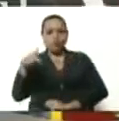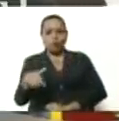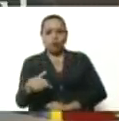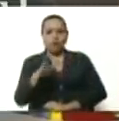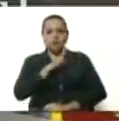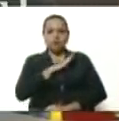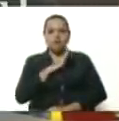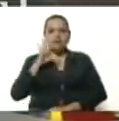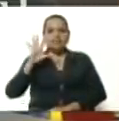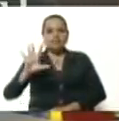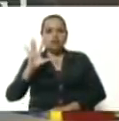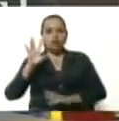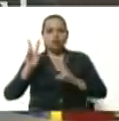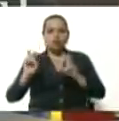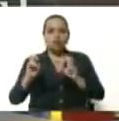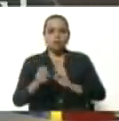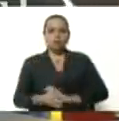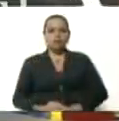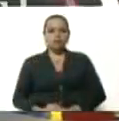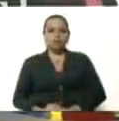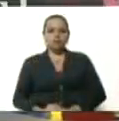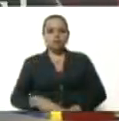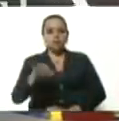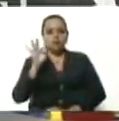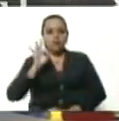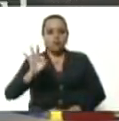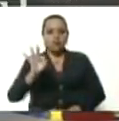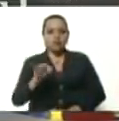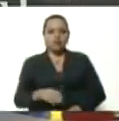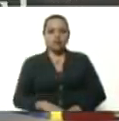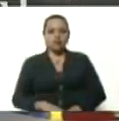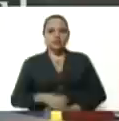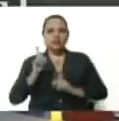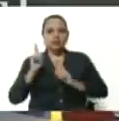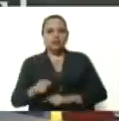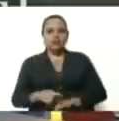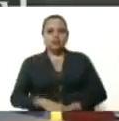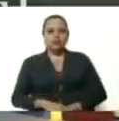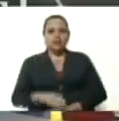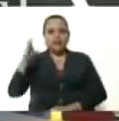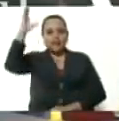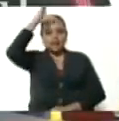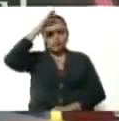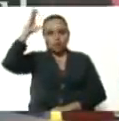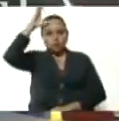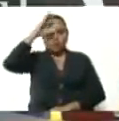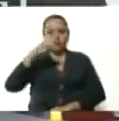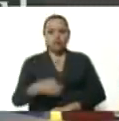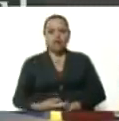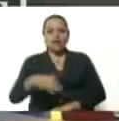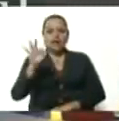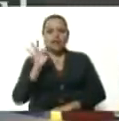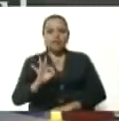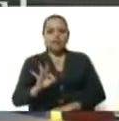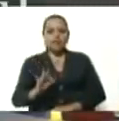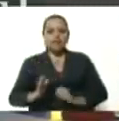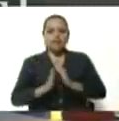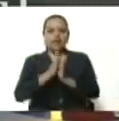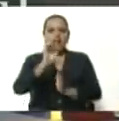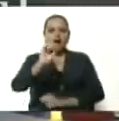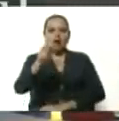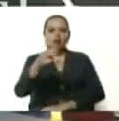registramos 5 nuevos casos, 3 también en la parroquia Caricuao, 3 en San